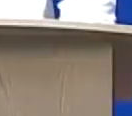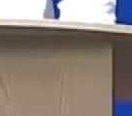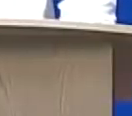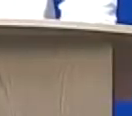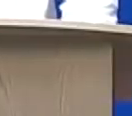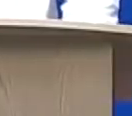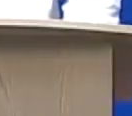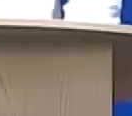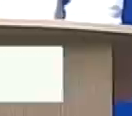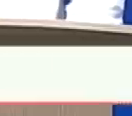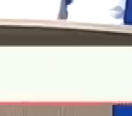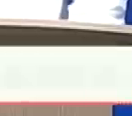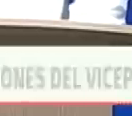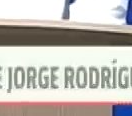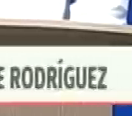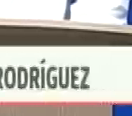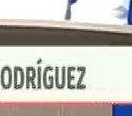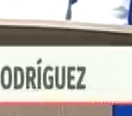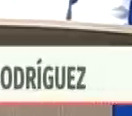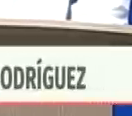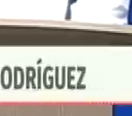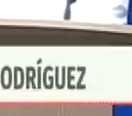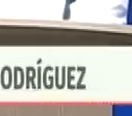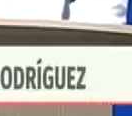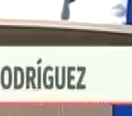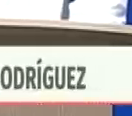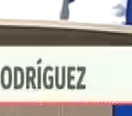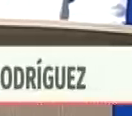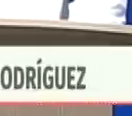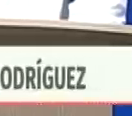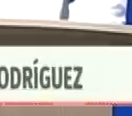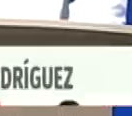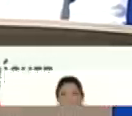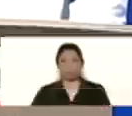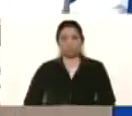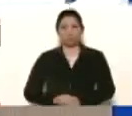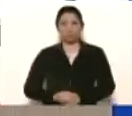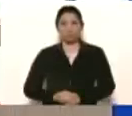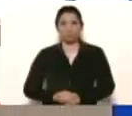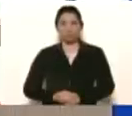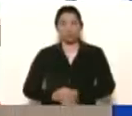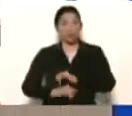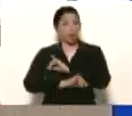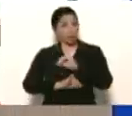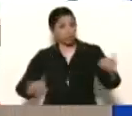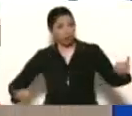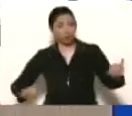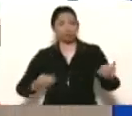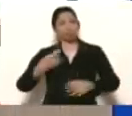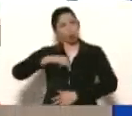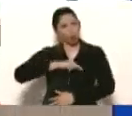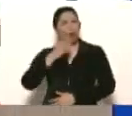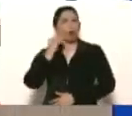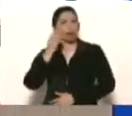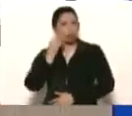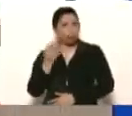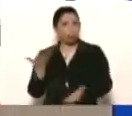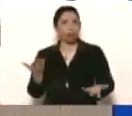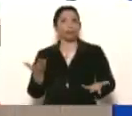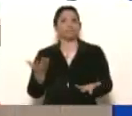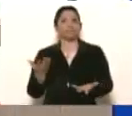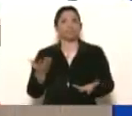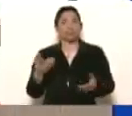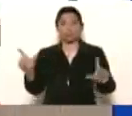a sus mujeres y hombres de bien como ya es habitual en las